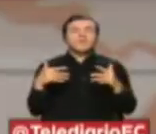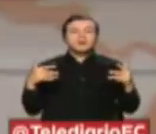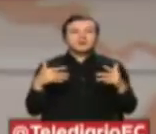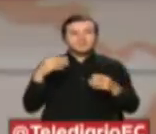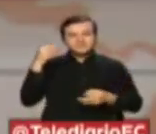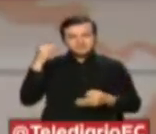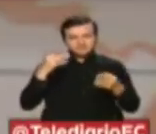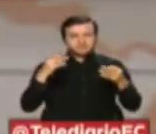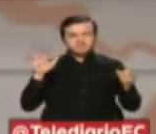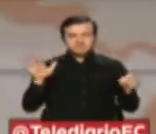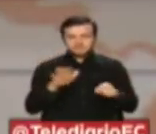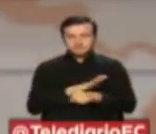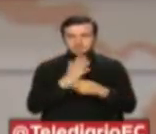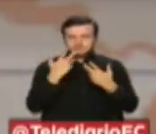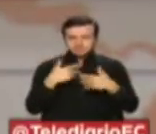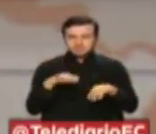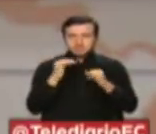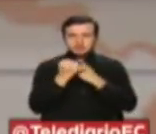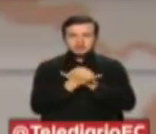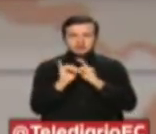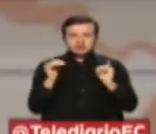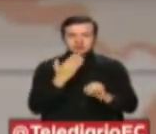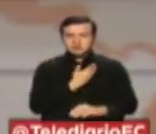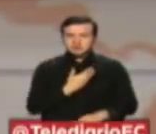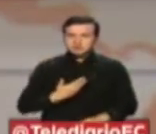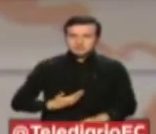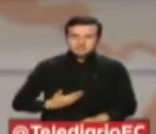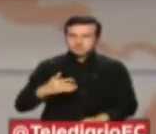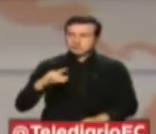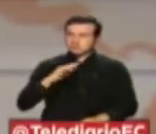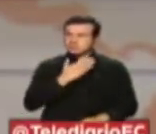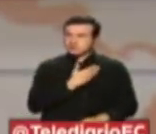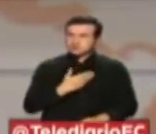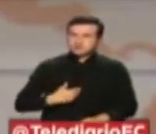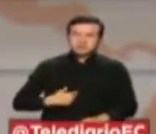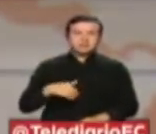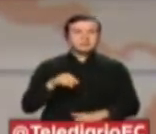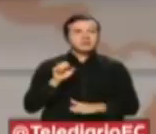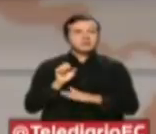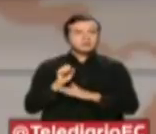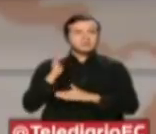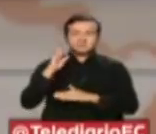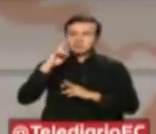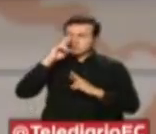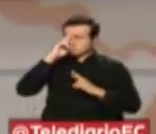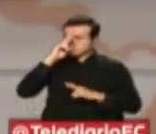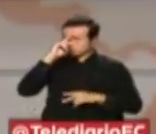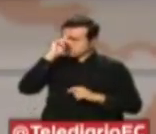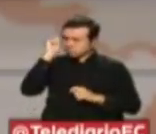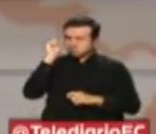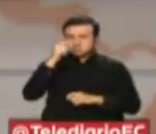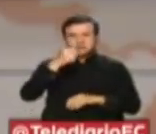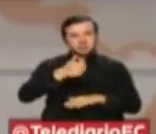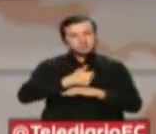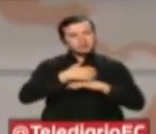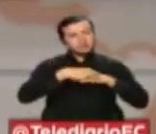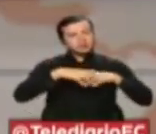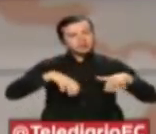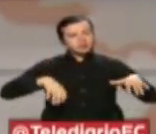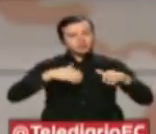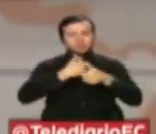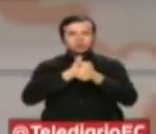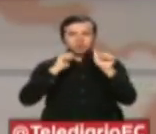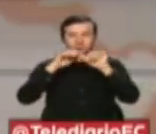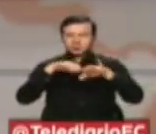una justicia totalmente independiente el presidente ha sido uno de los presidentes del ecuador que ha respetado la autonomía y